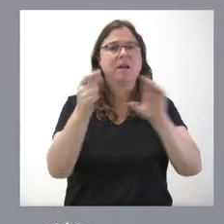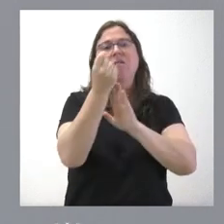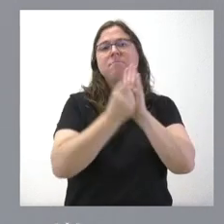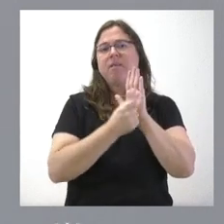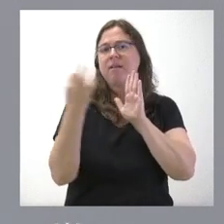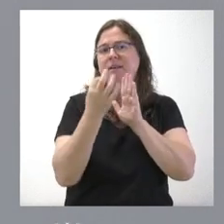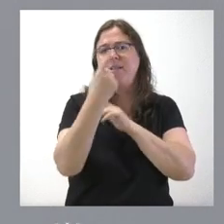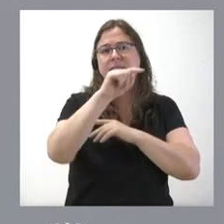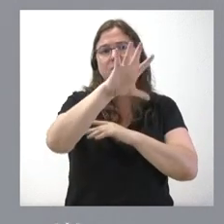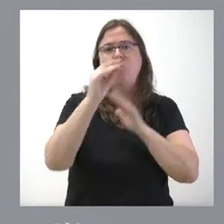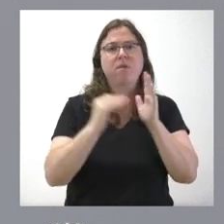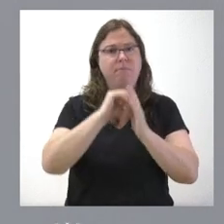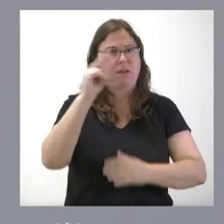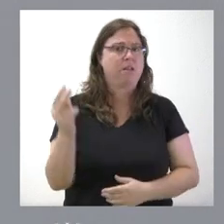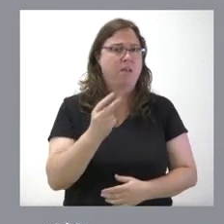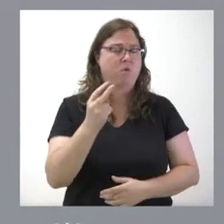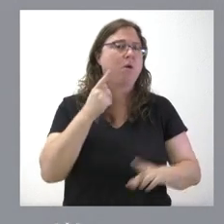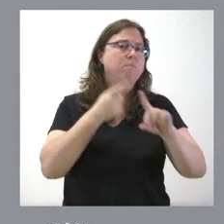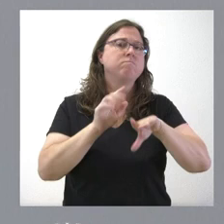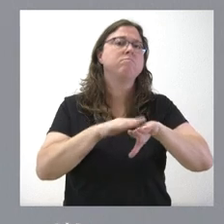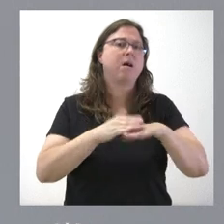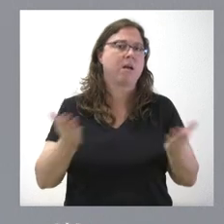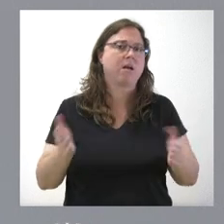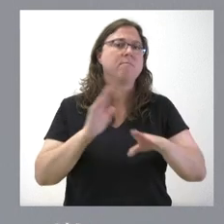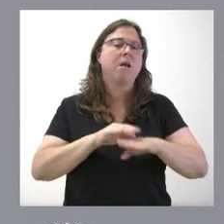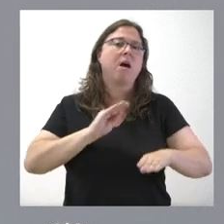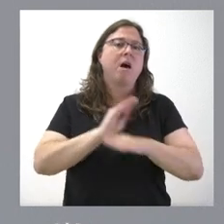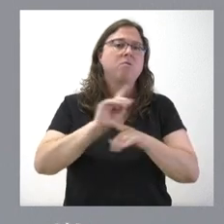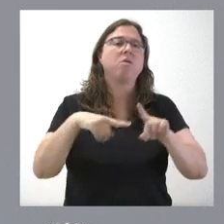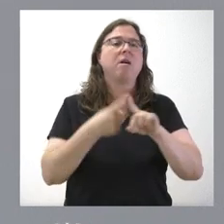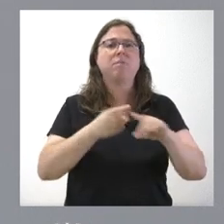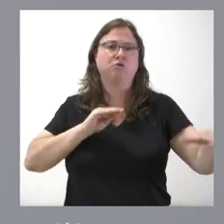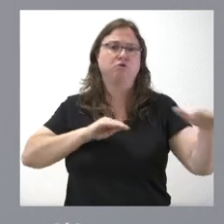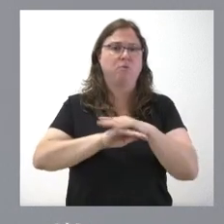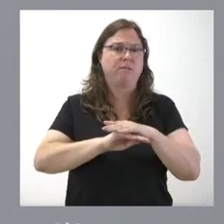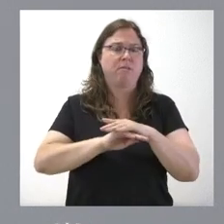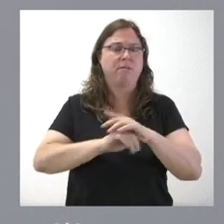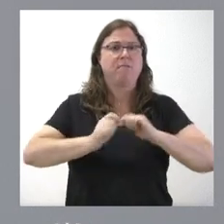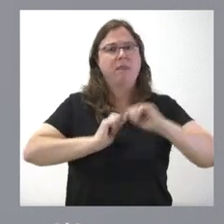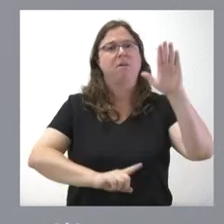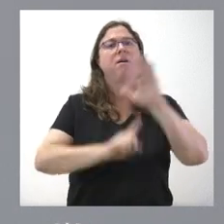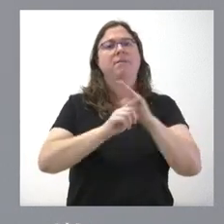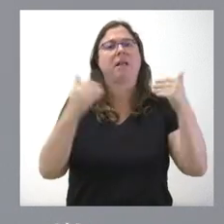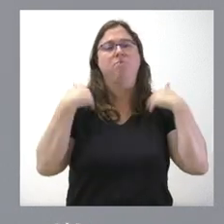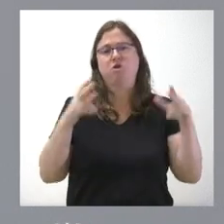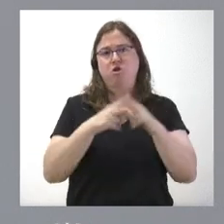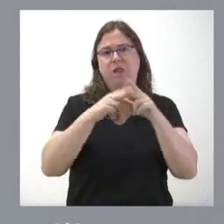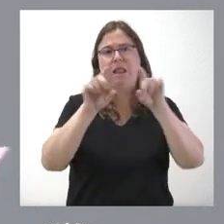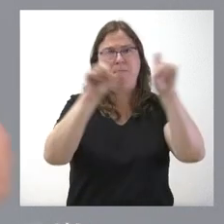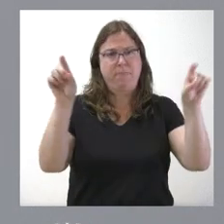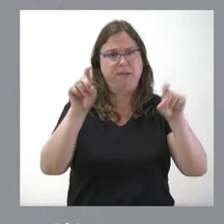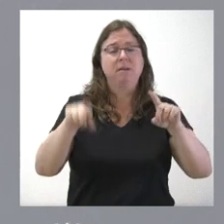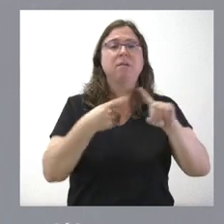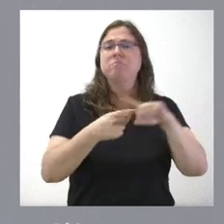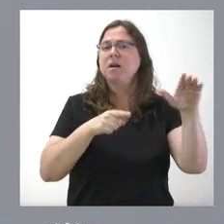estos 150,000 que se destinan para ayudas y subvenciones que permitan avanzar en la responsabilidad social empresarial y se